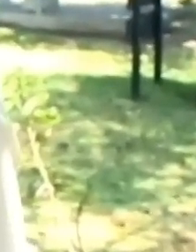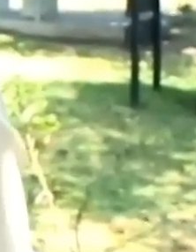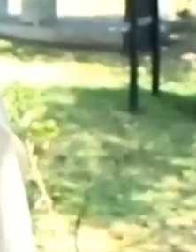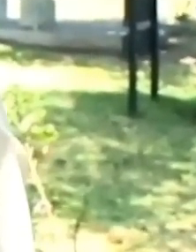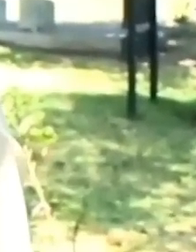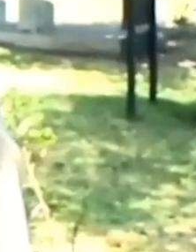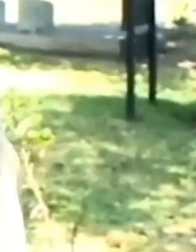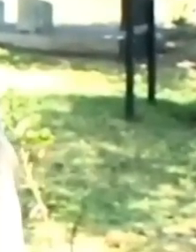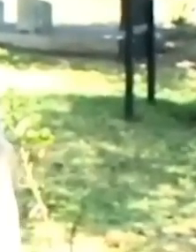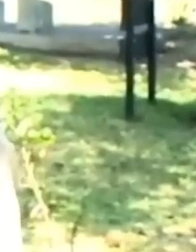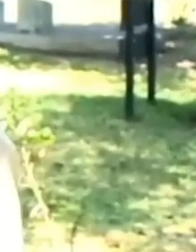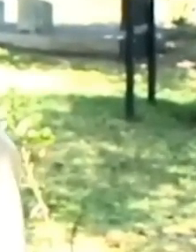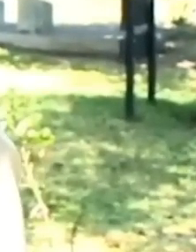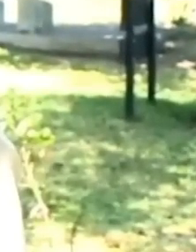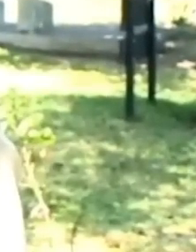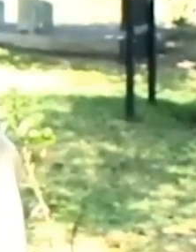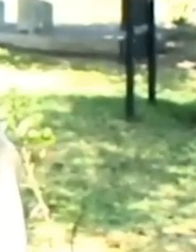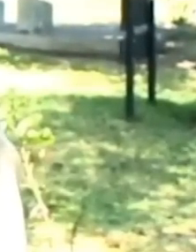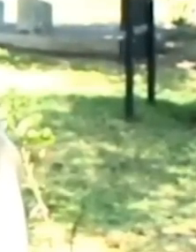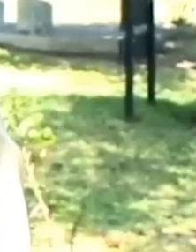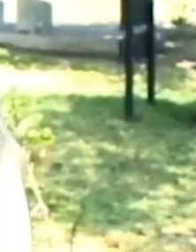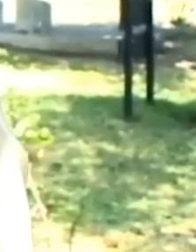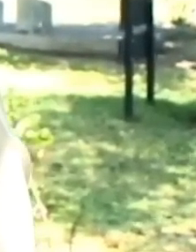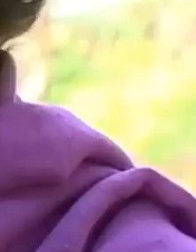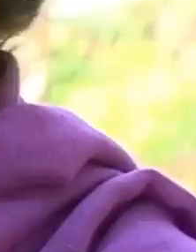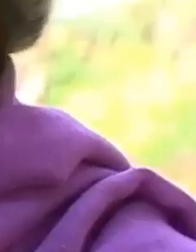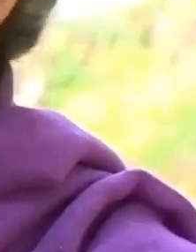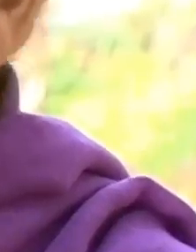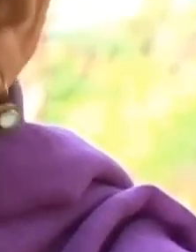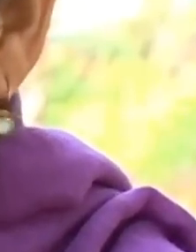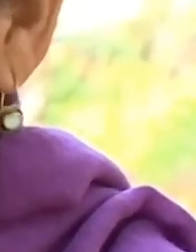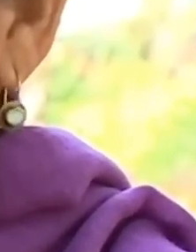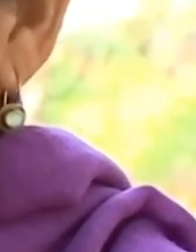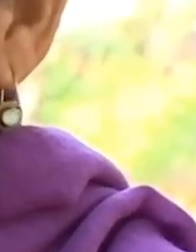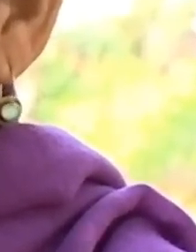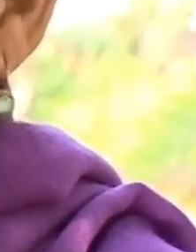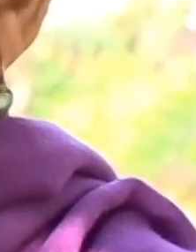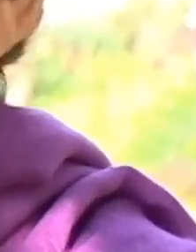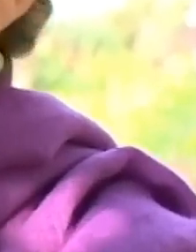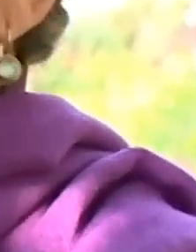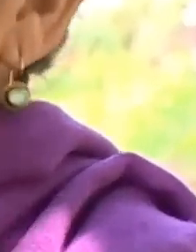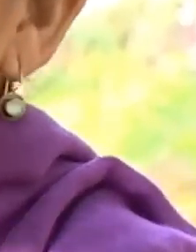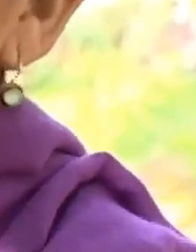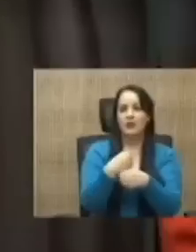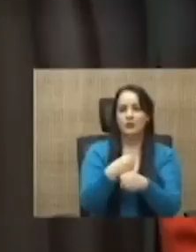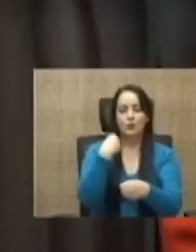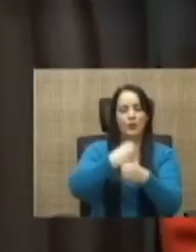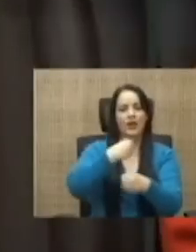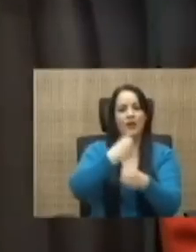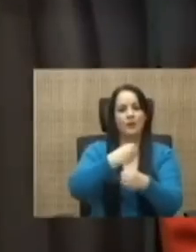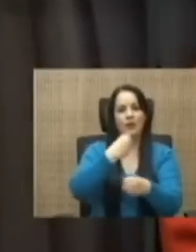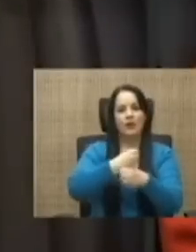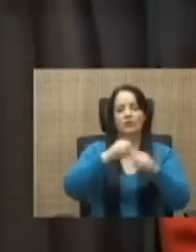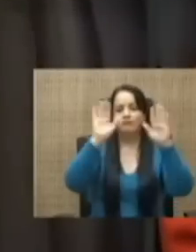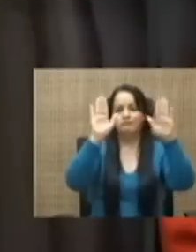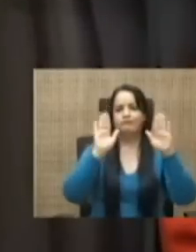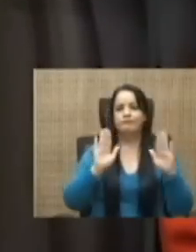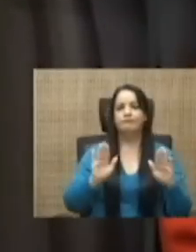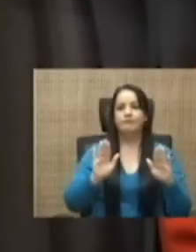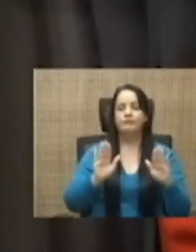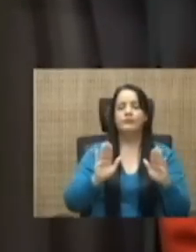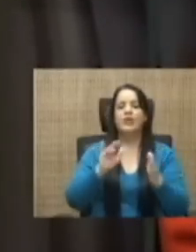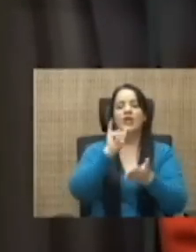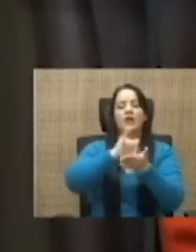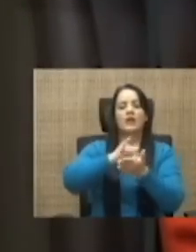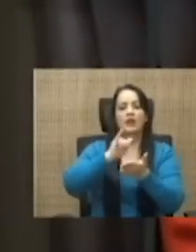muy buenos resultados. Creo que, con toda honestidad, usted ha hecho una labor encomiable en